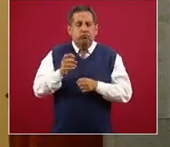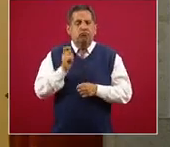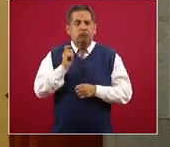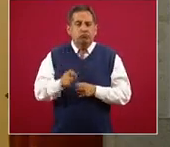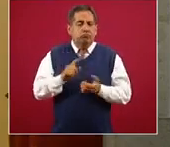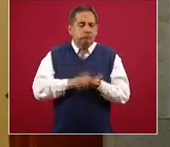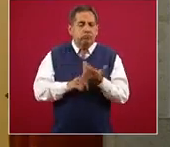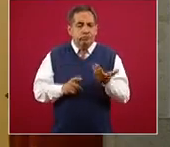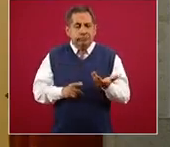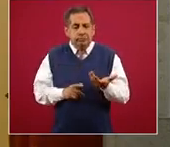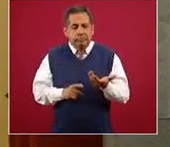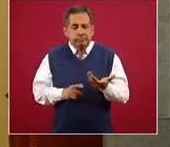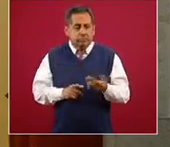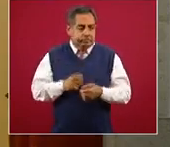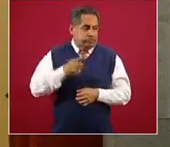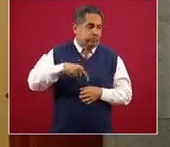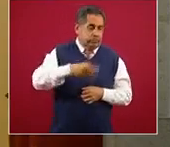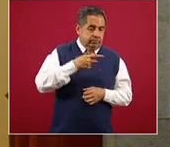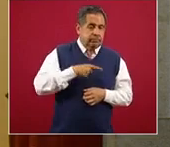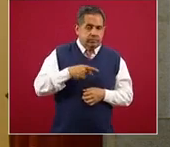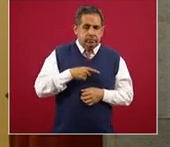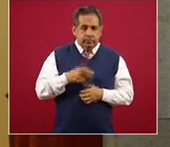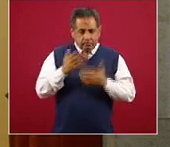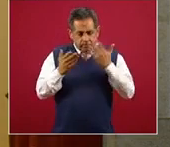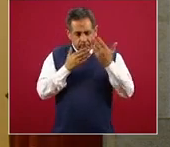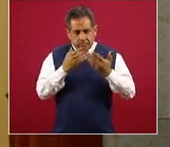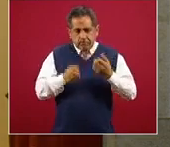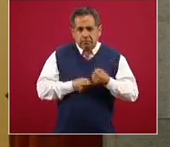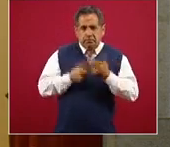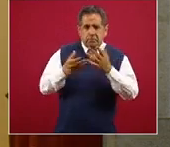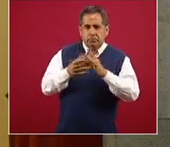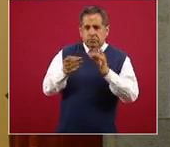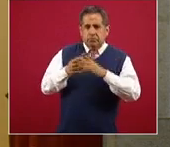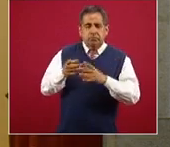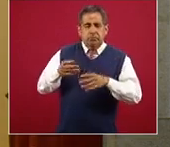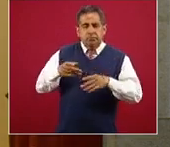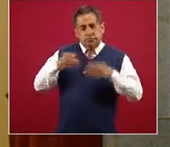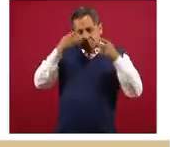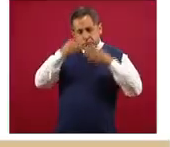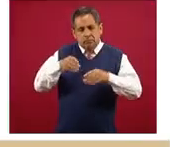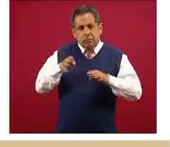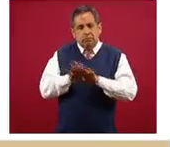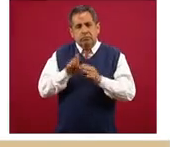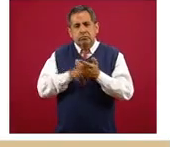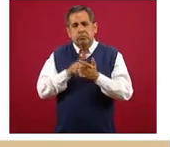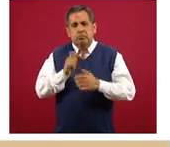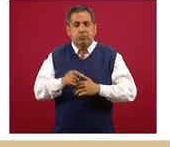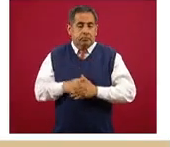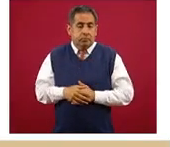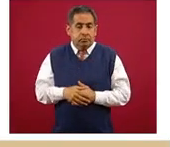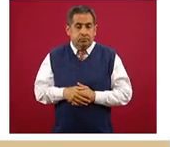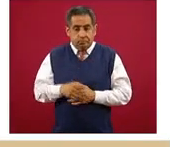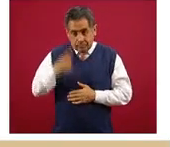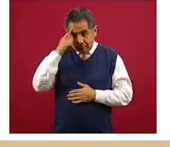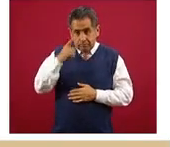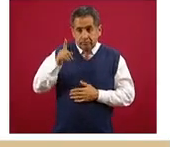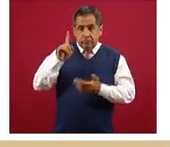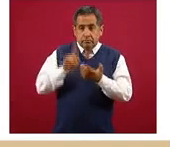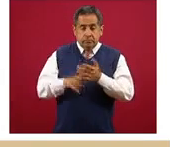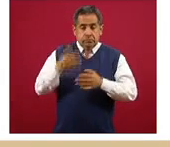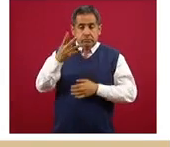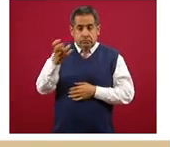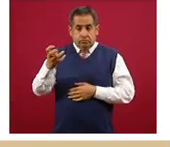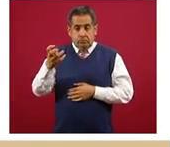o lo que manifestó la persona al estudio epidemiológico a la profesión que se dedicaba en relación a las